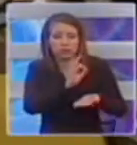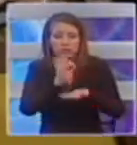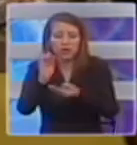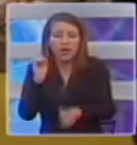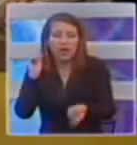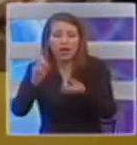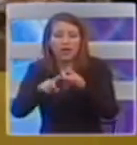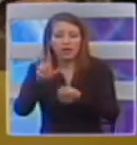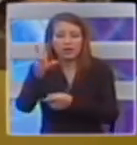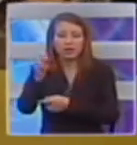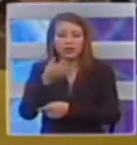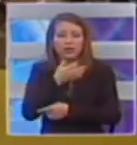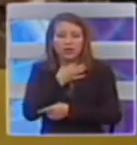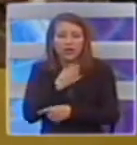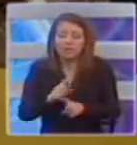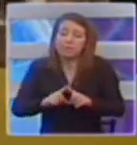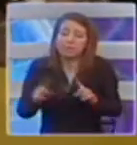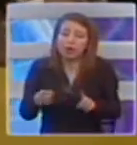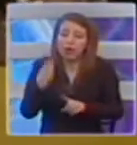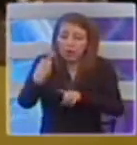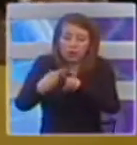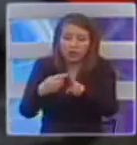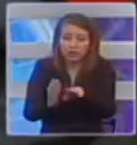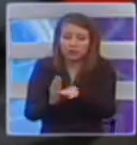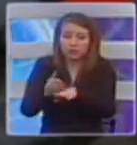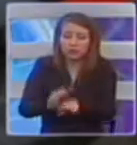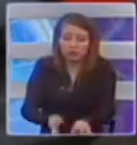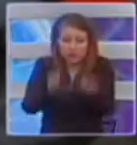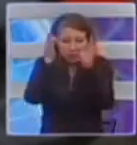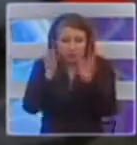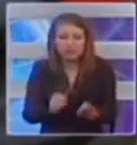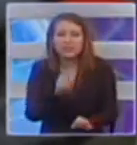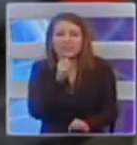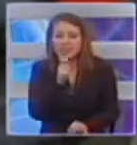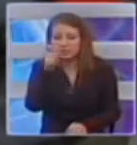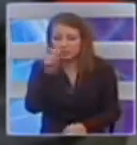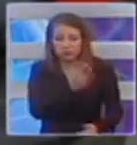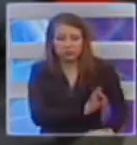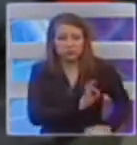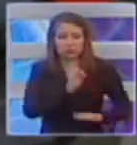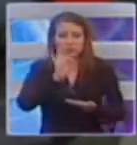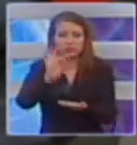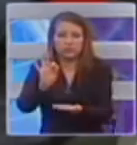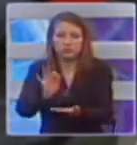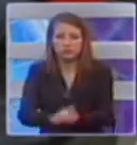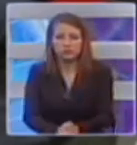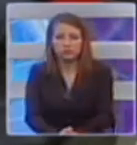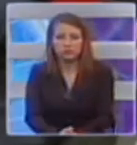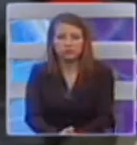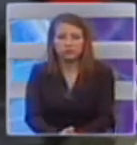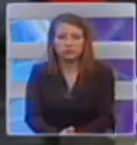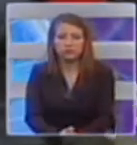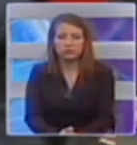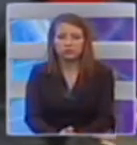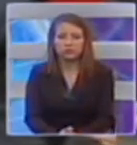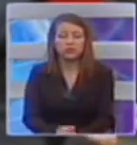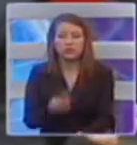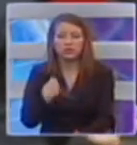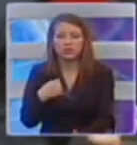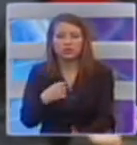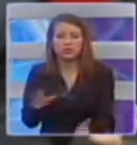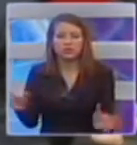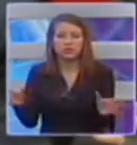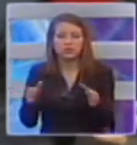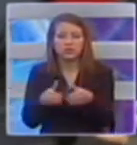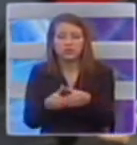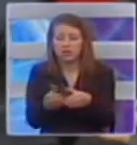30 de agosto. Sin embargo, será un mes después cuando se defina el candidato presidencial. Un partido, movimiento que